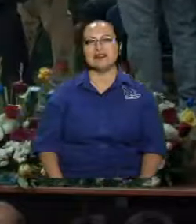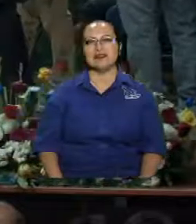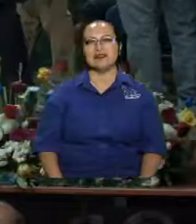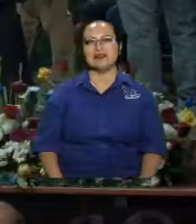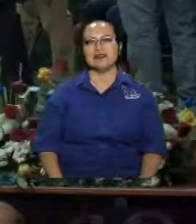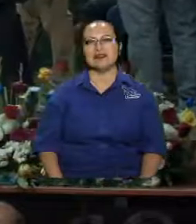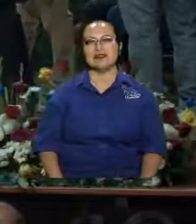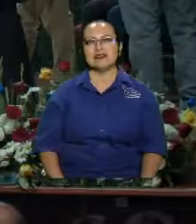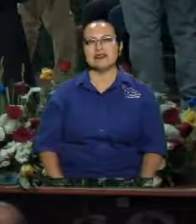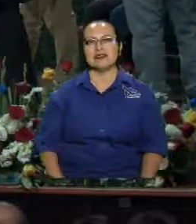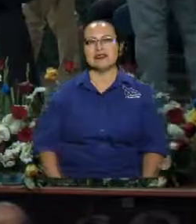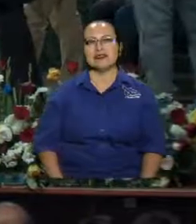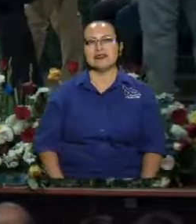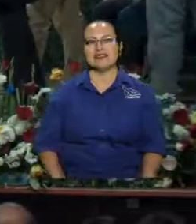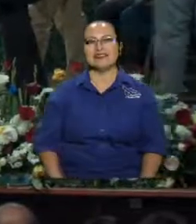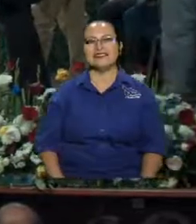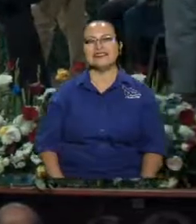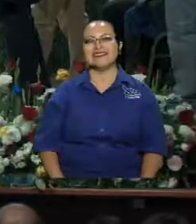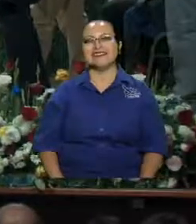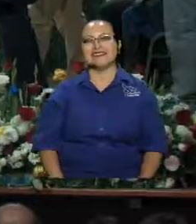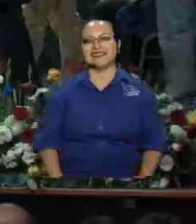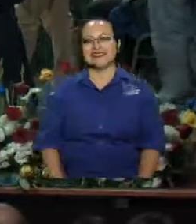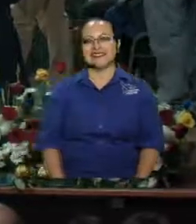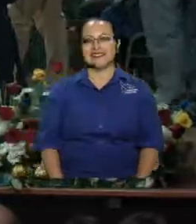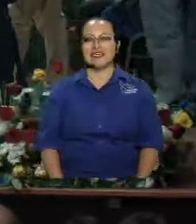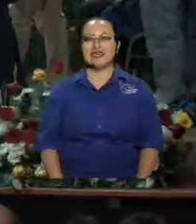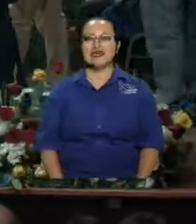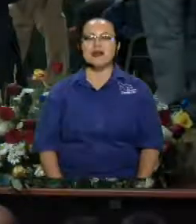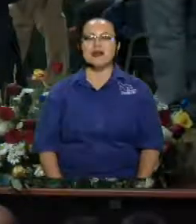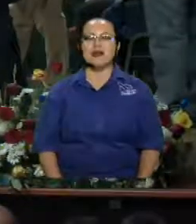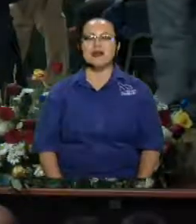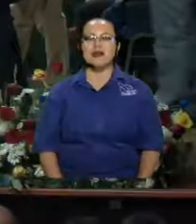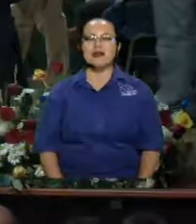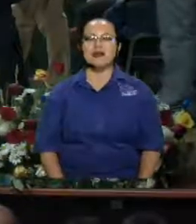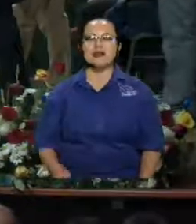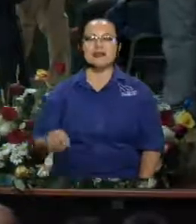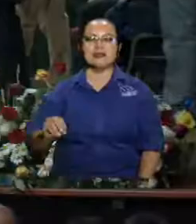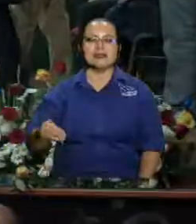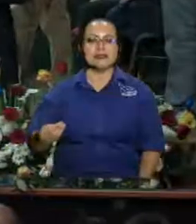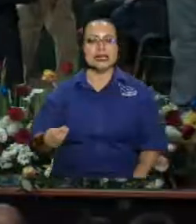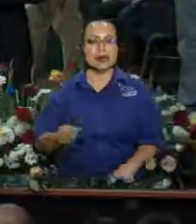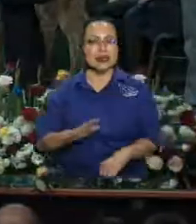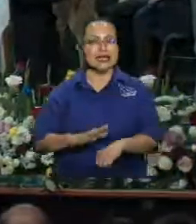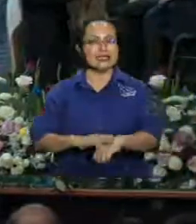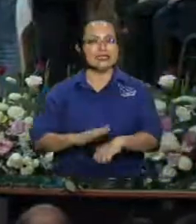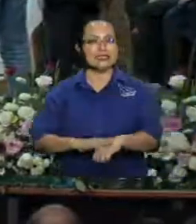Está bien. ¿Y a ellos los tomaste en cuenta? Sí. Mira, pues. Bueno,